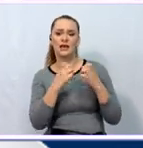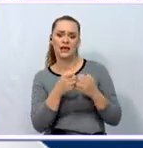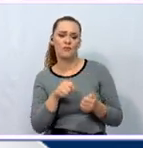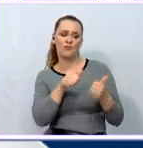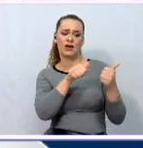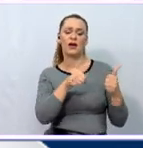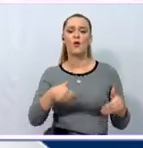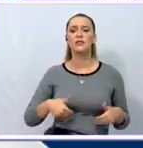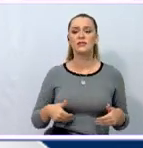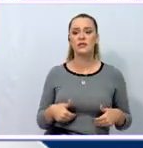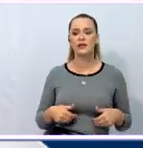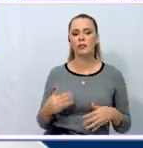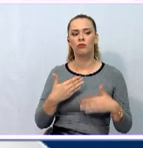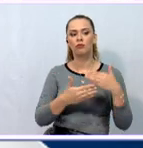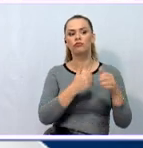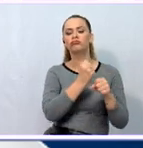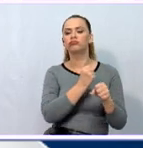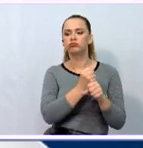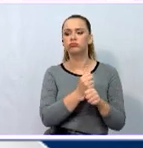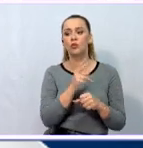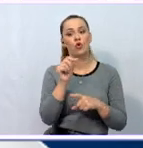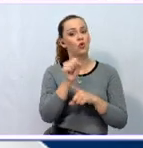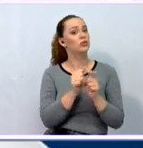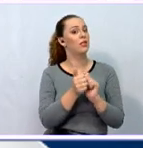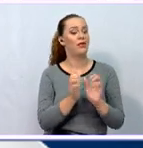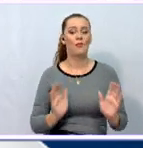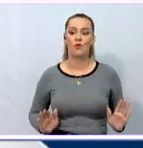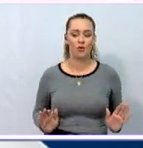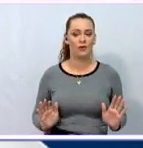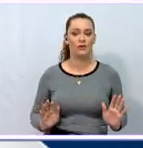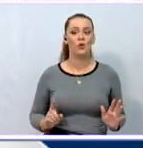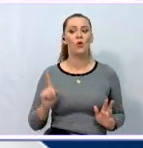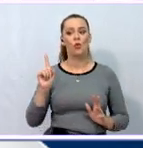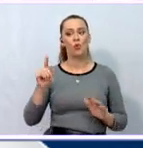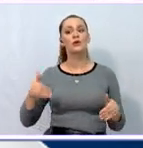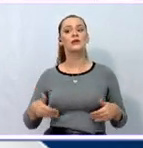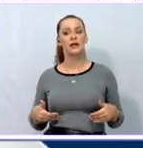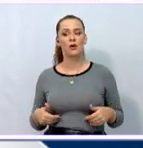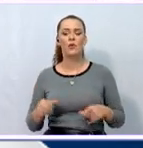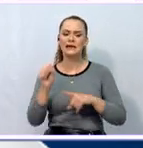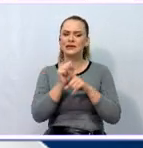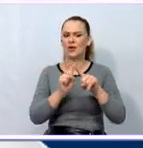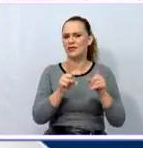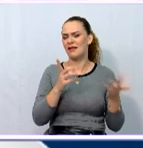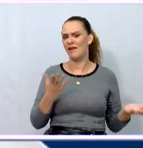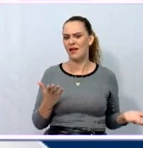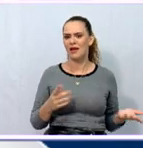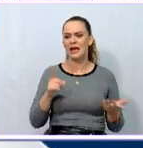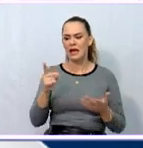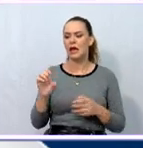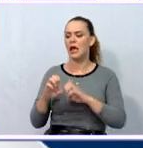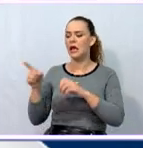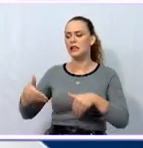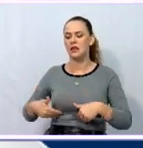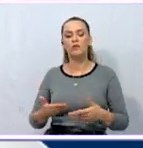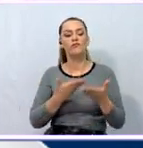quitaron al técnico con el que venían trabajando y no por un asunto deportivo verdad sí un técnico que le había dado a este equipo